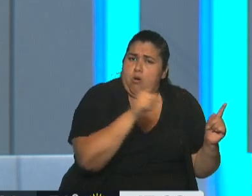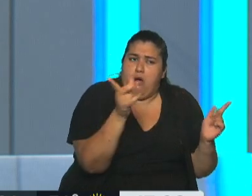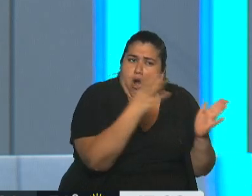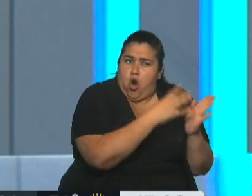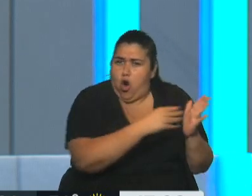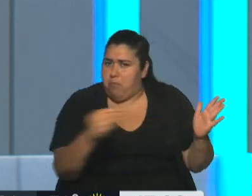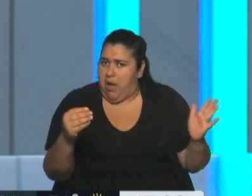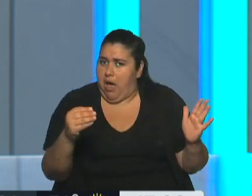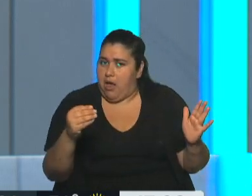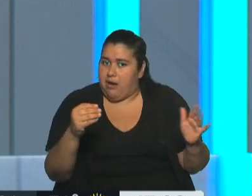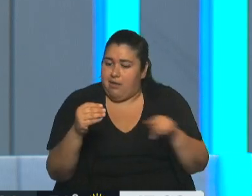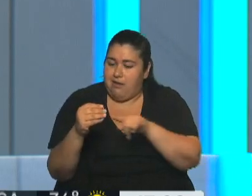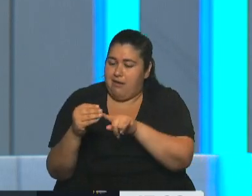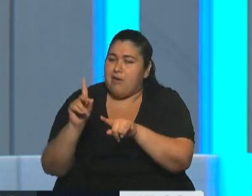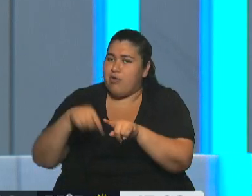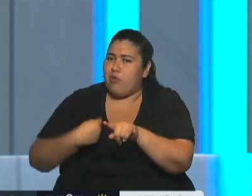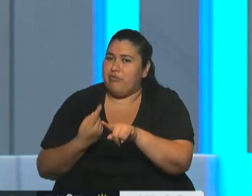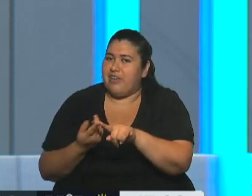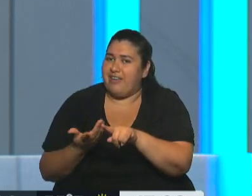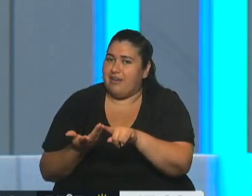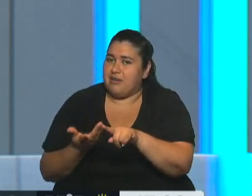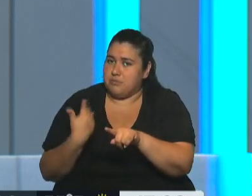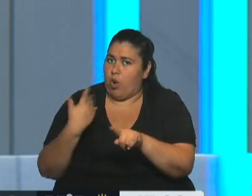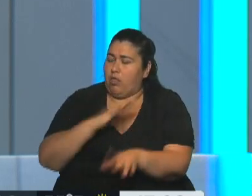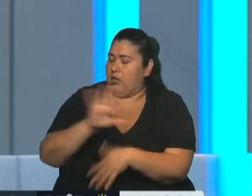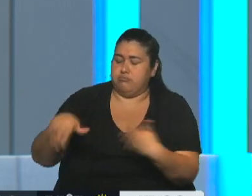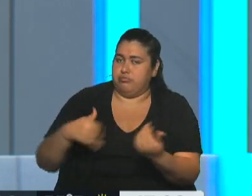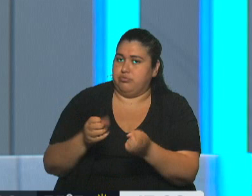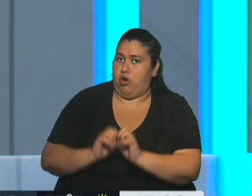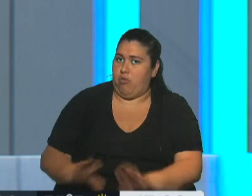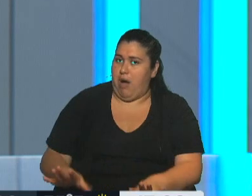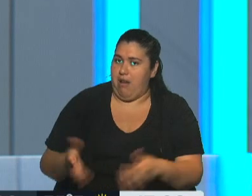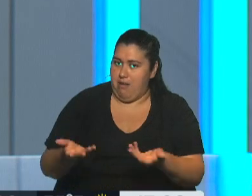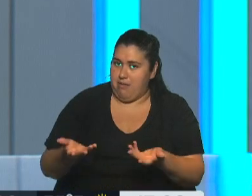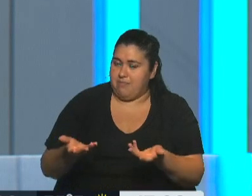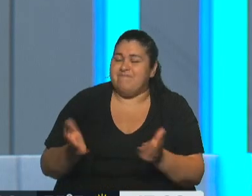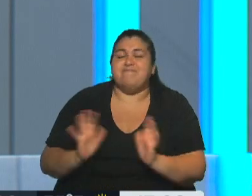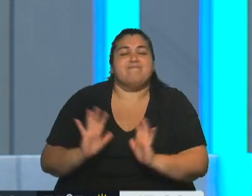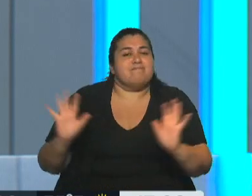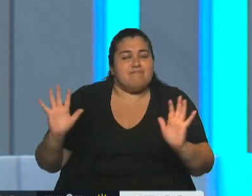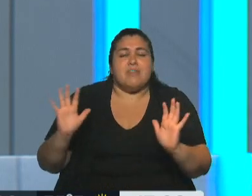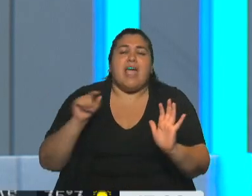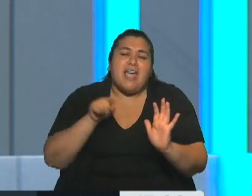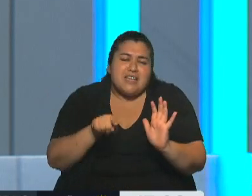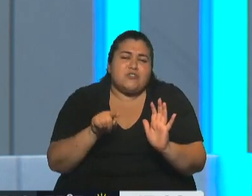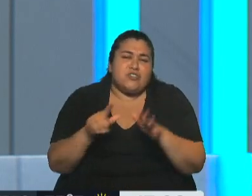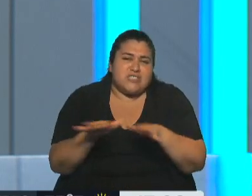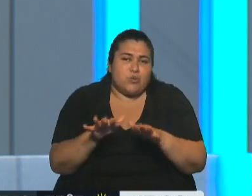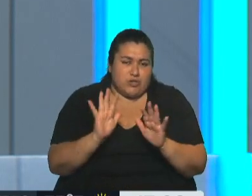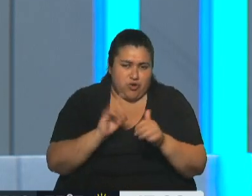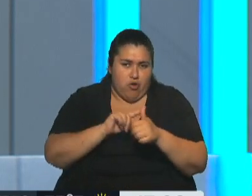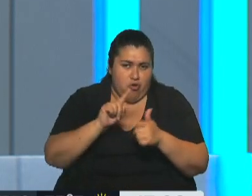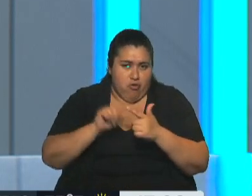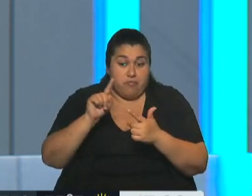ya de hecho hay problemas. Bueno, estos son un poco los escenarios. Y el tercer escenario es un escenario de